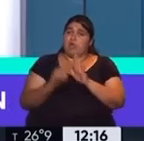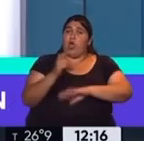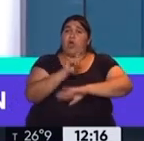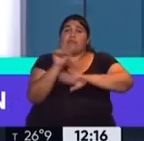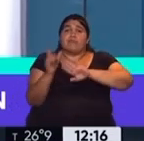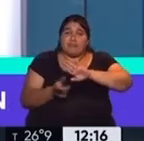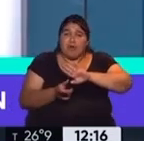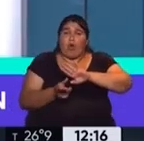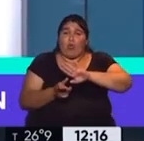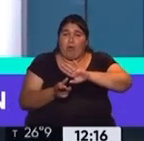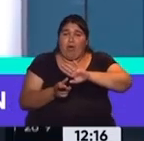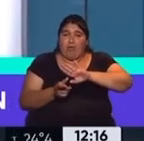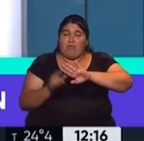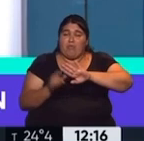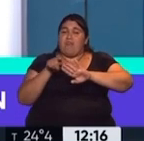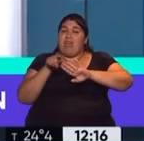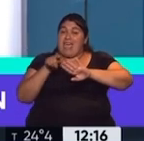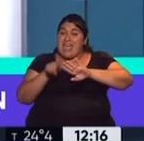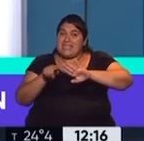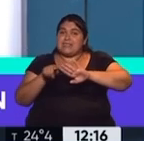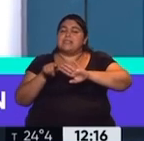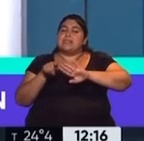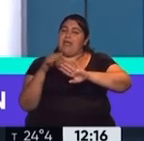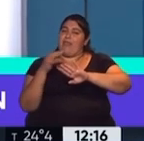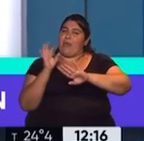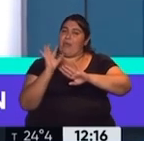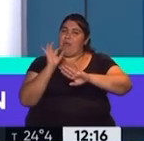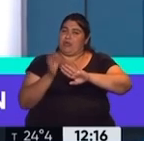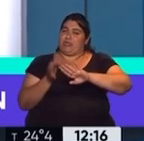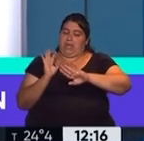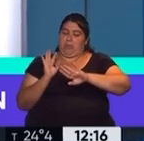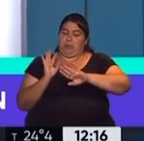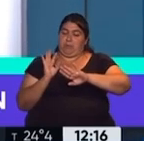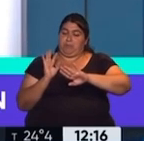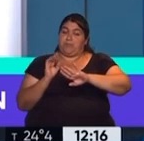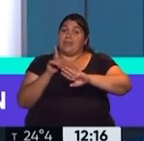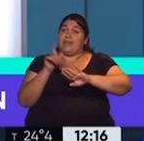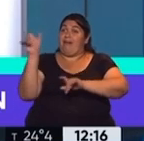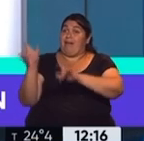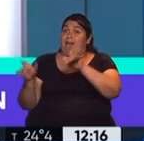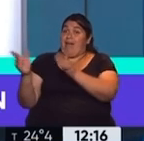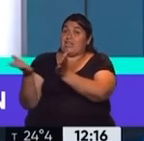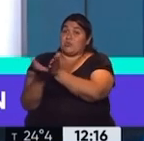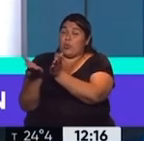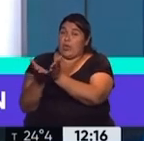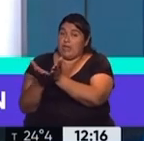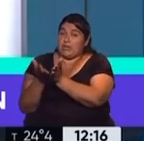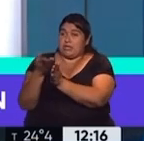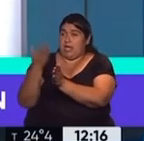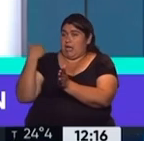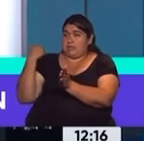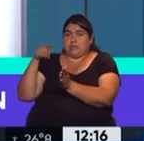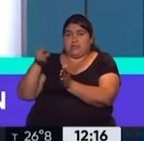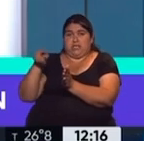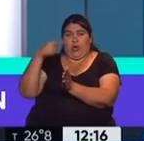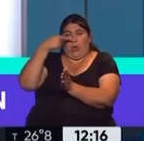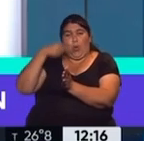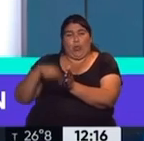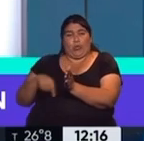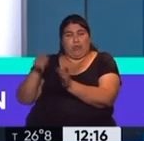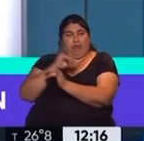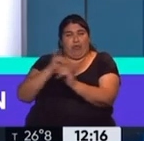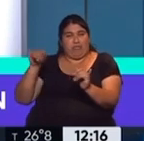eso hay que entenderlo y la reacción que han tenido los estudiantes hace la última información que